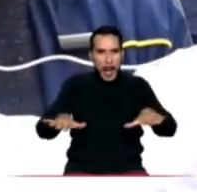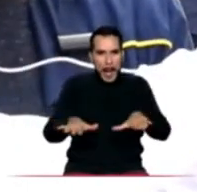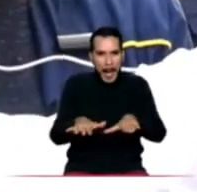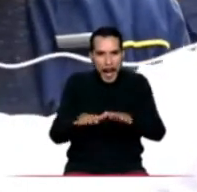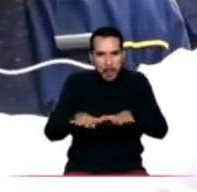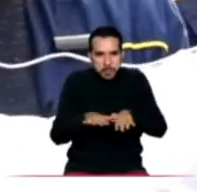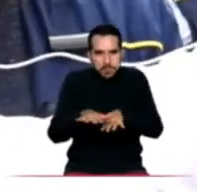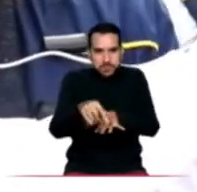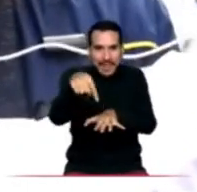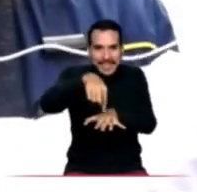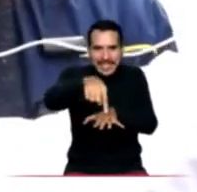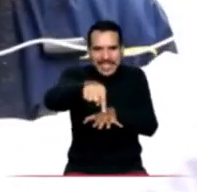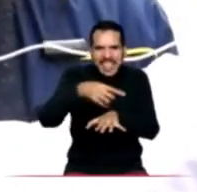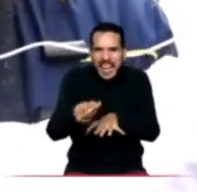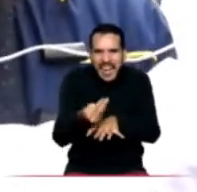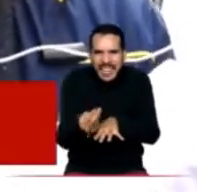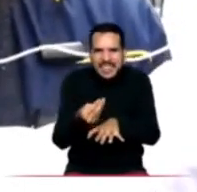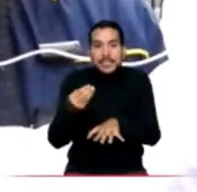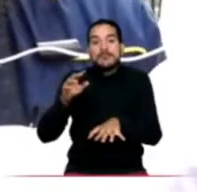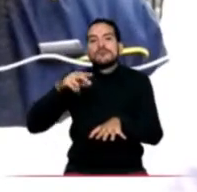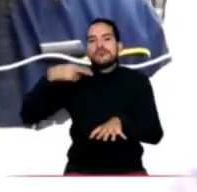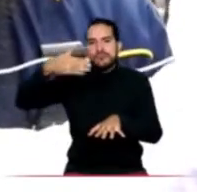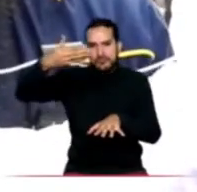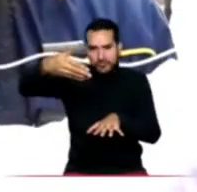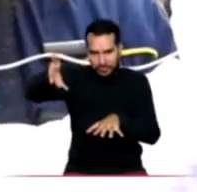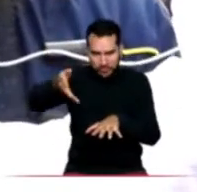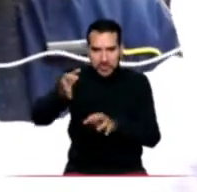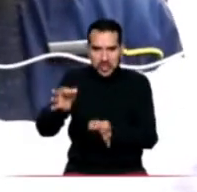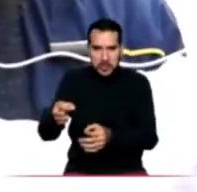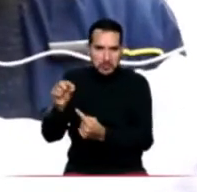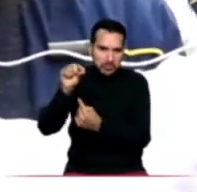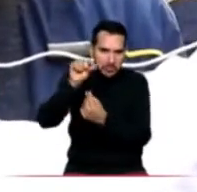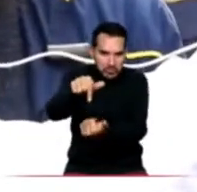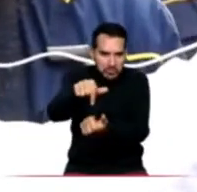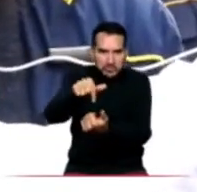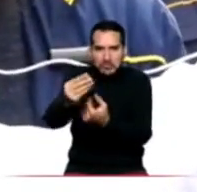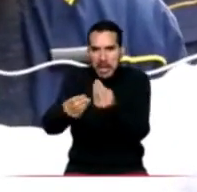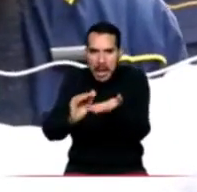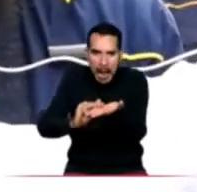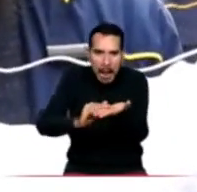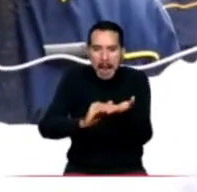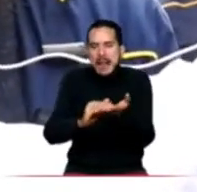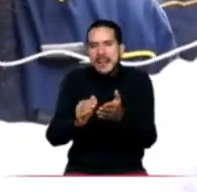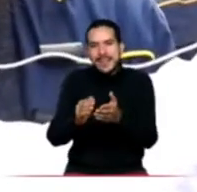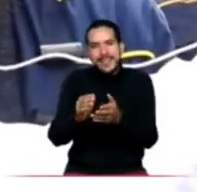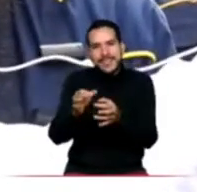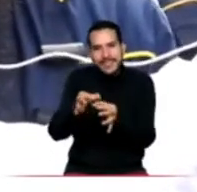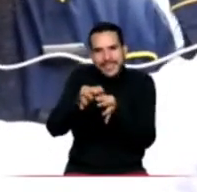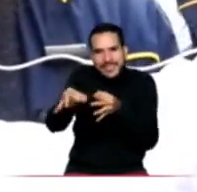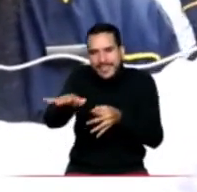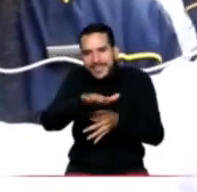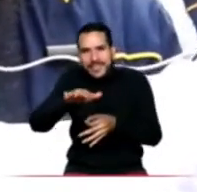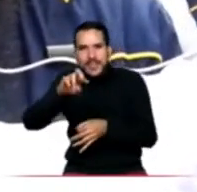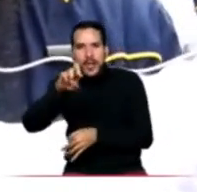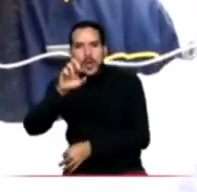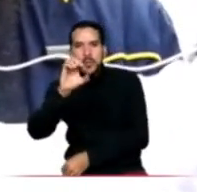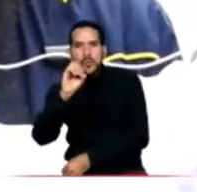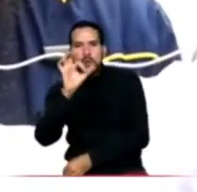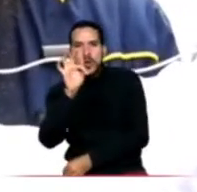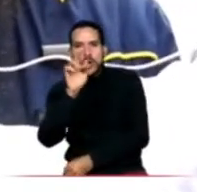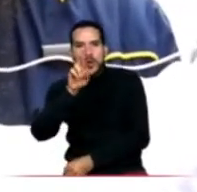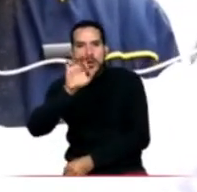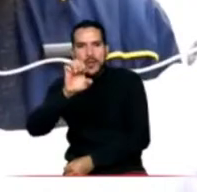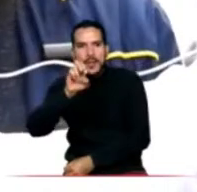las inversiones que tenemos planeadas hacer en la zona de Potrerillo, mirar a ver cómo es que con esta